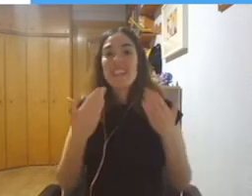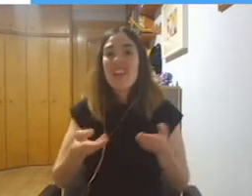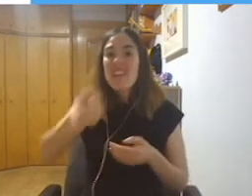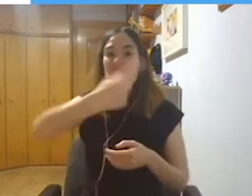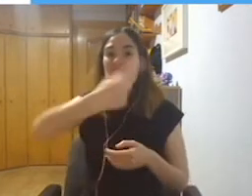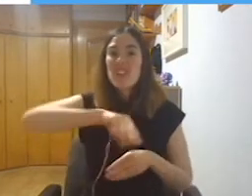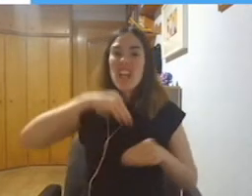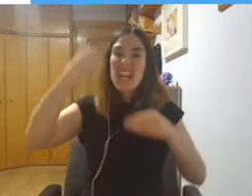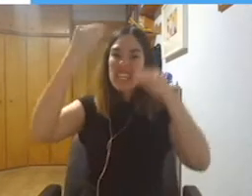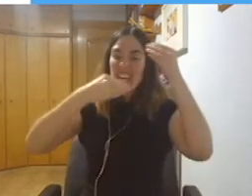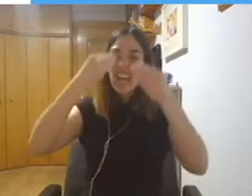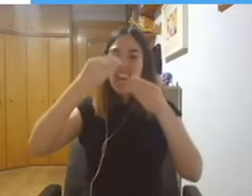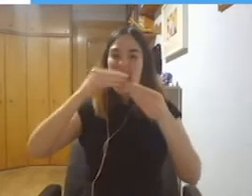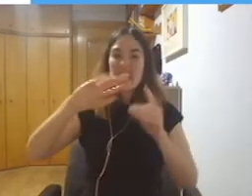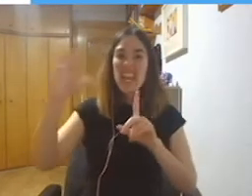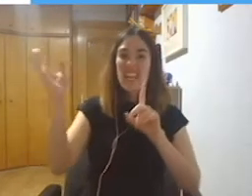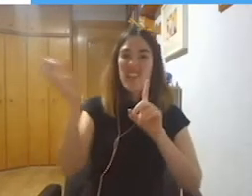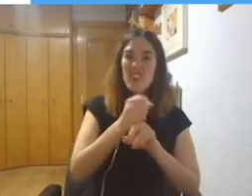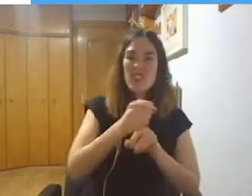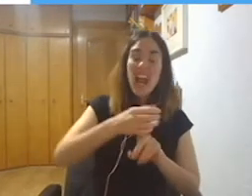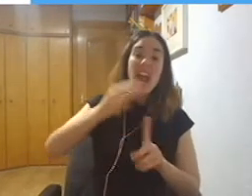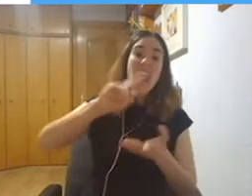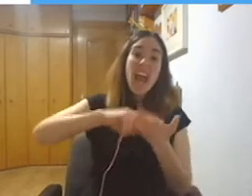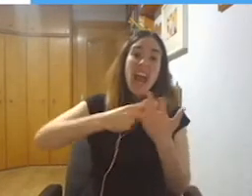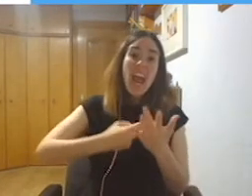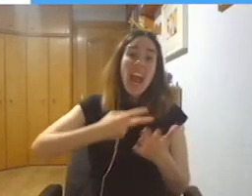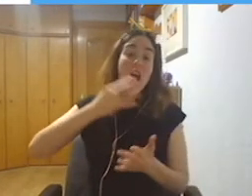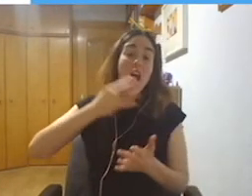que vamos a encontrar más mujeres